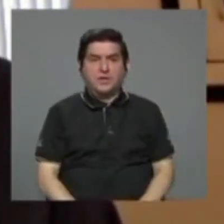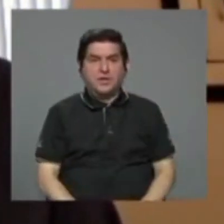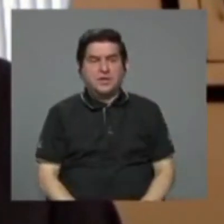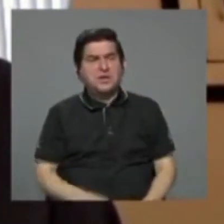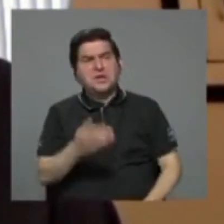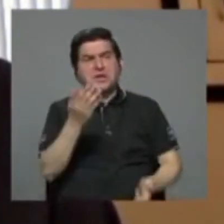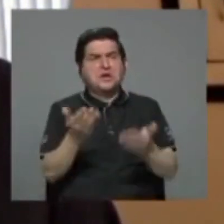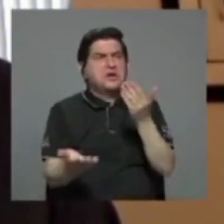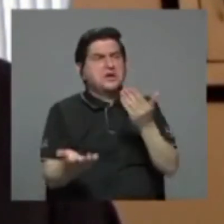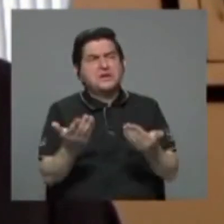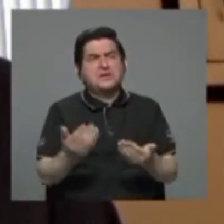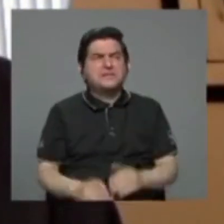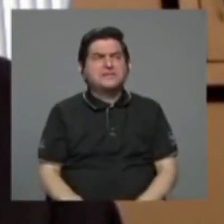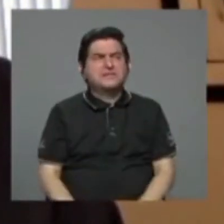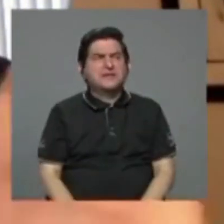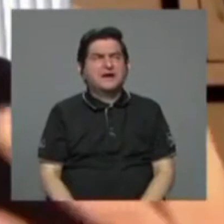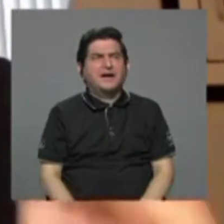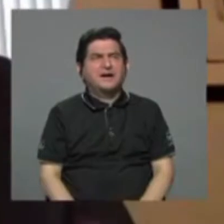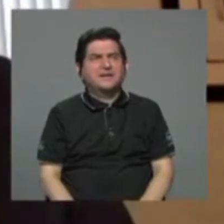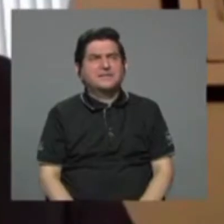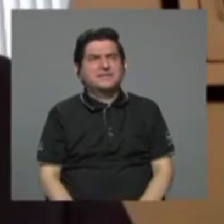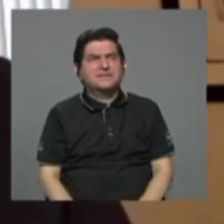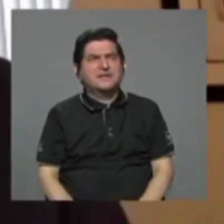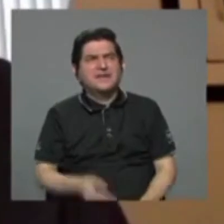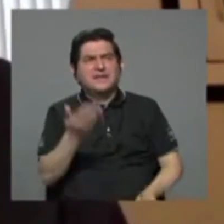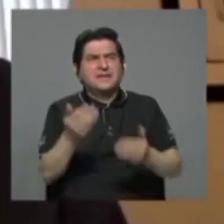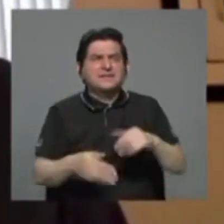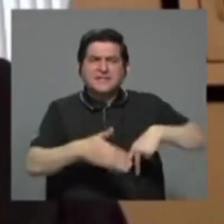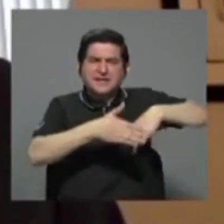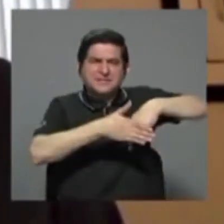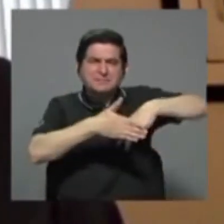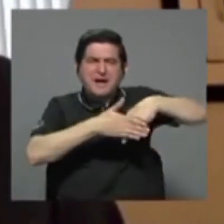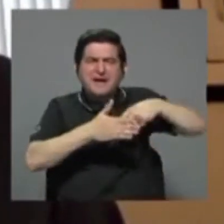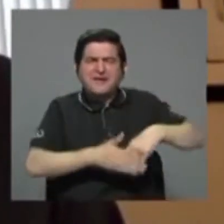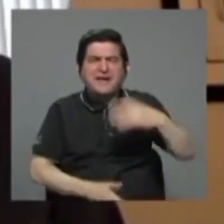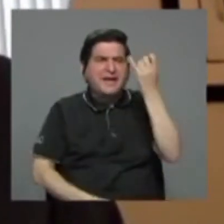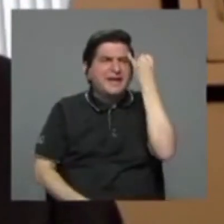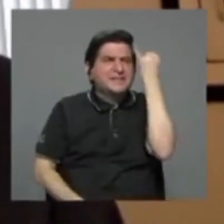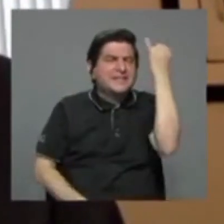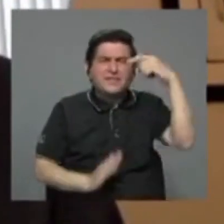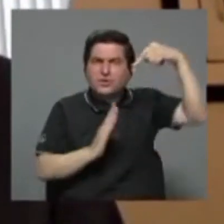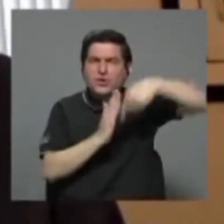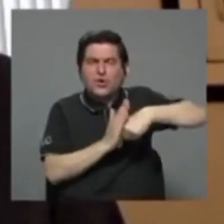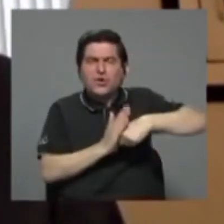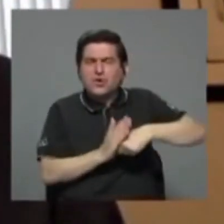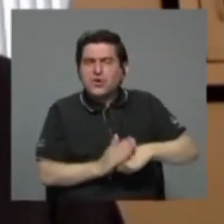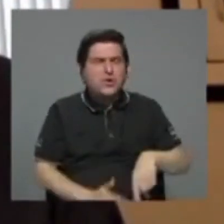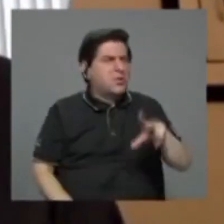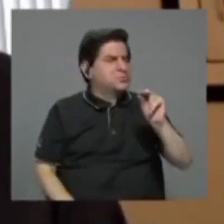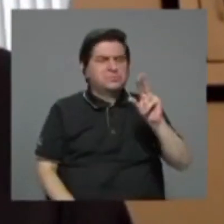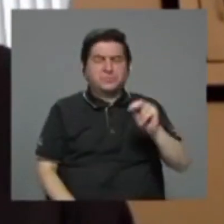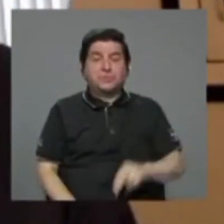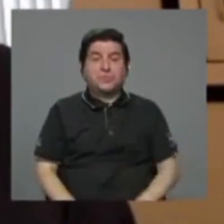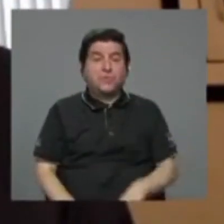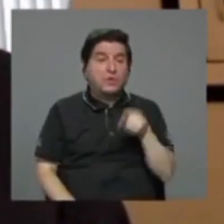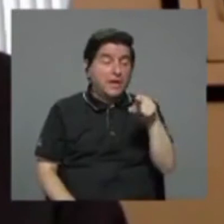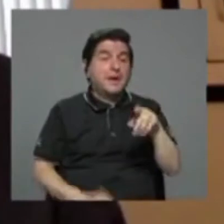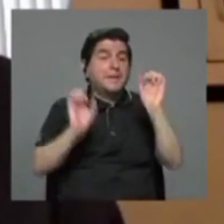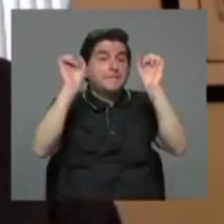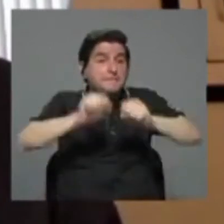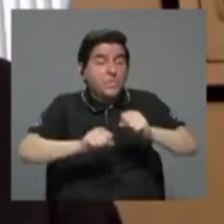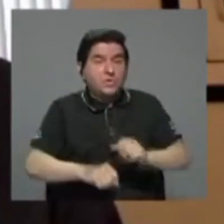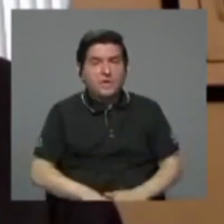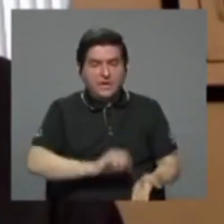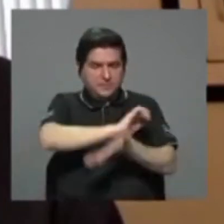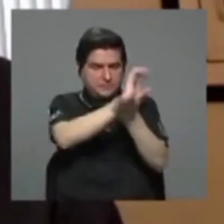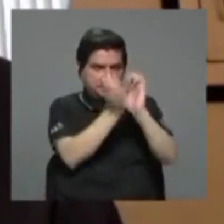despojada, llamémoslas, de atavismos ideológicos profundos que de pronto frenaran los